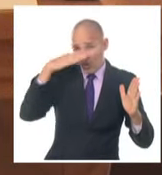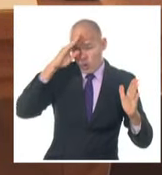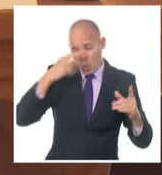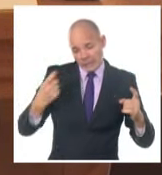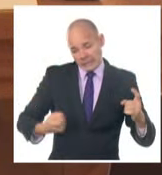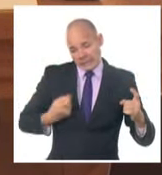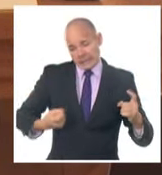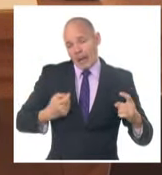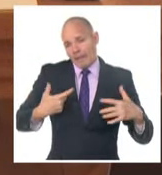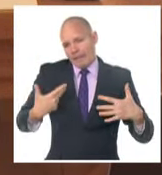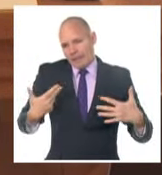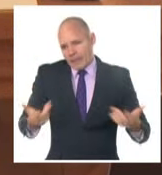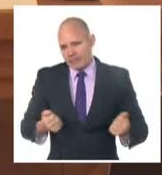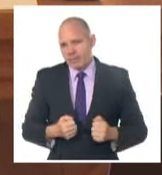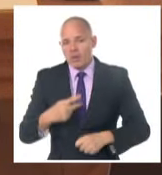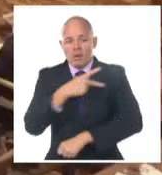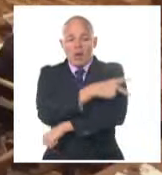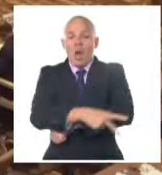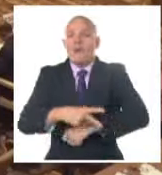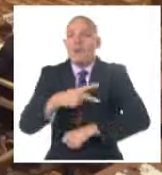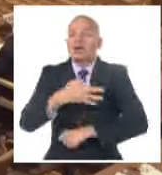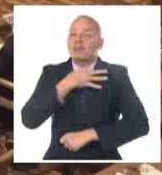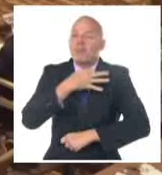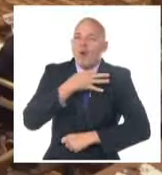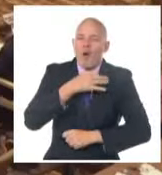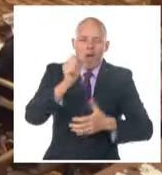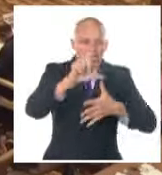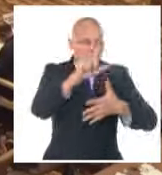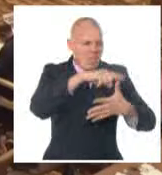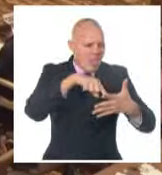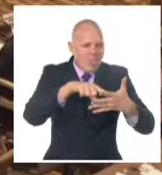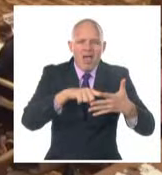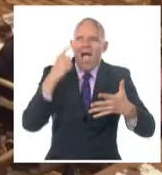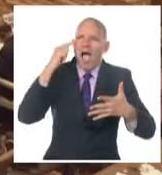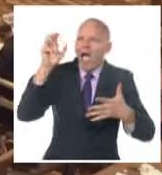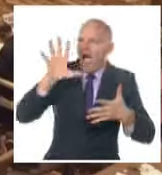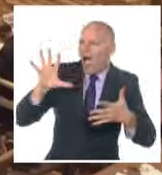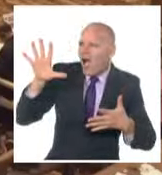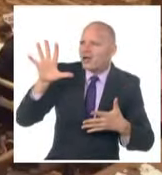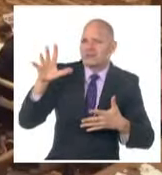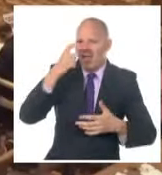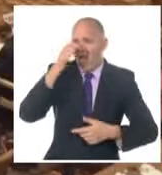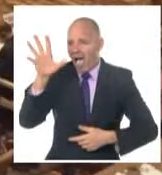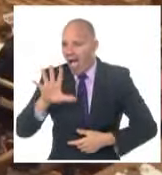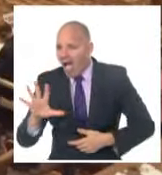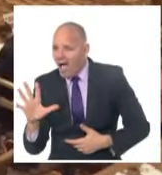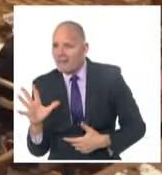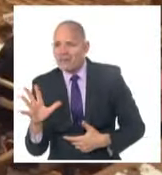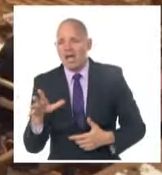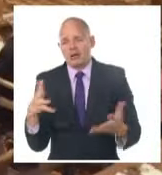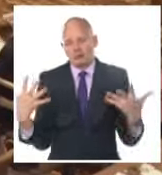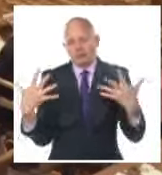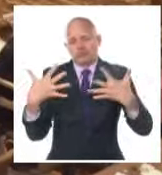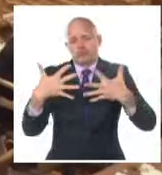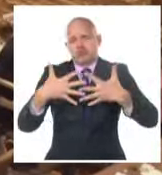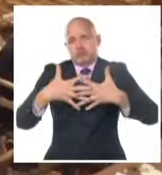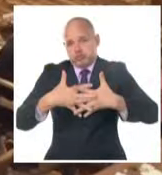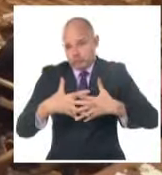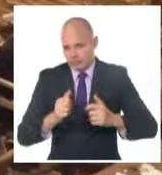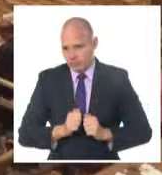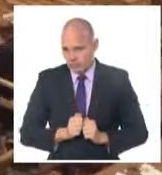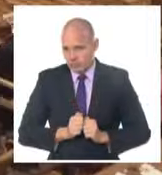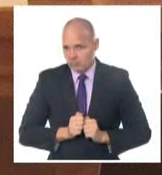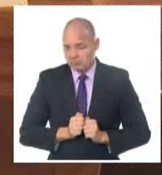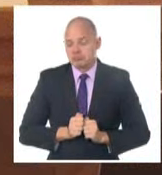coordinado constituye una necesidad impostergable frente al orden internacional